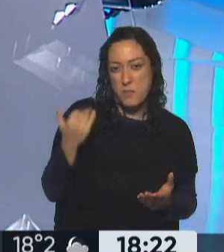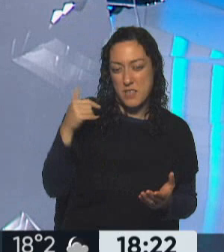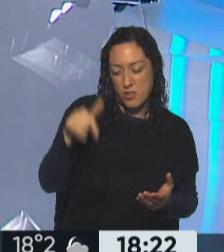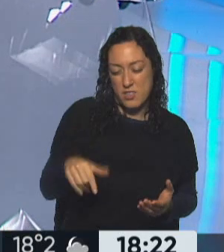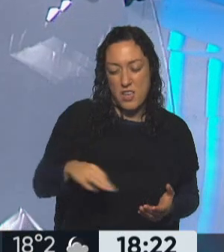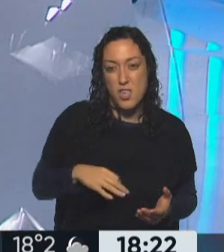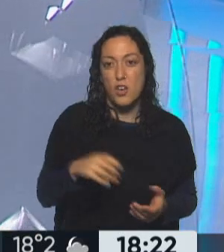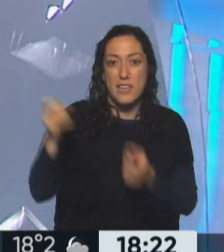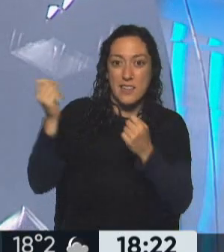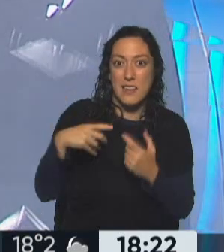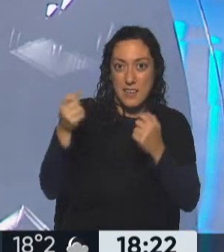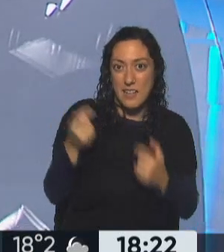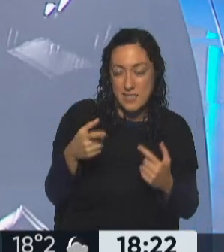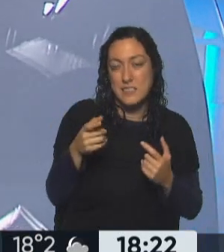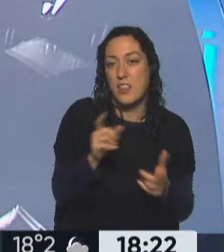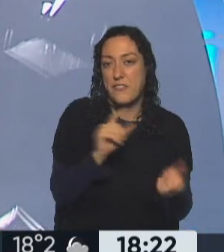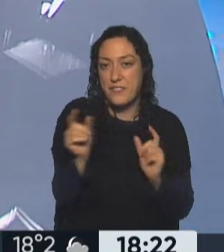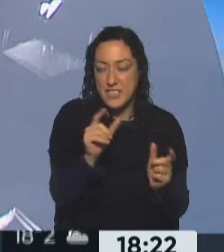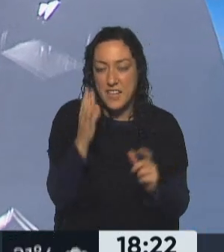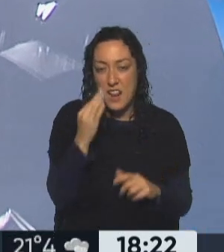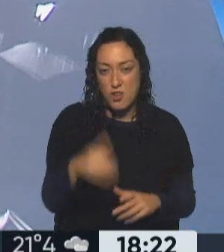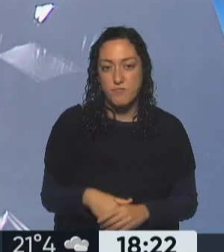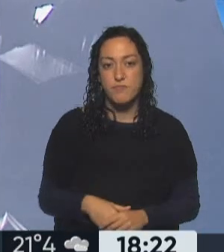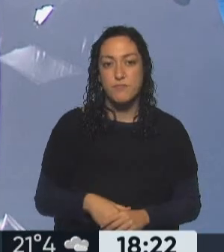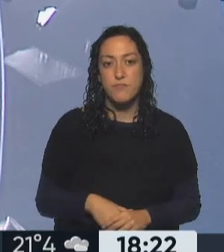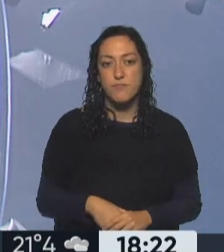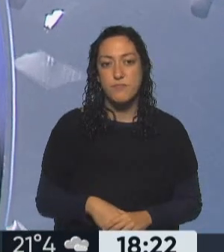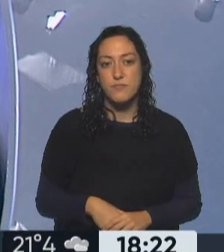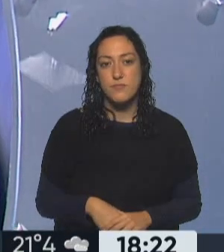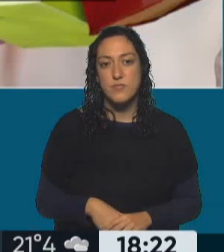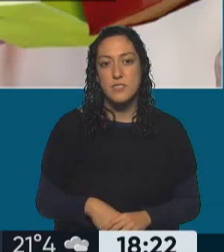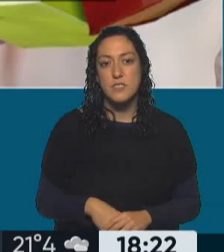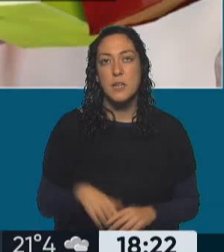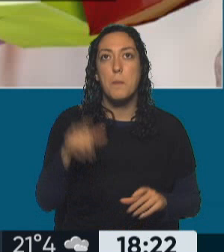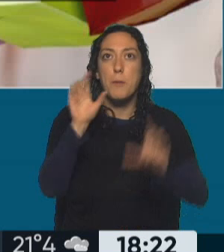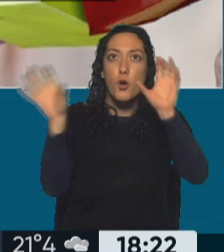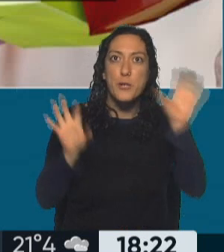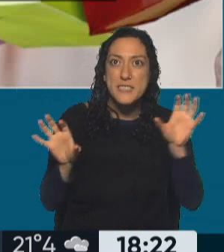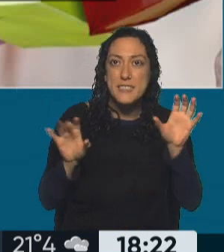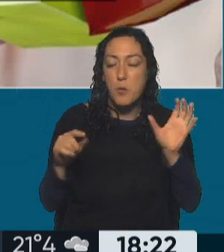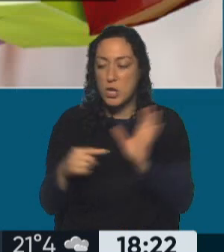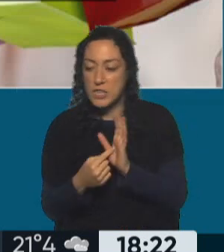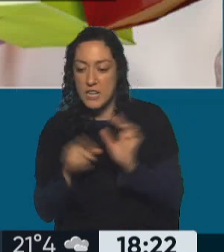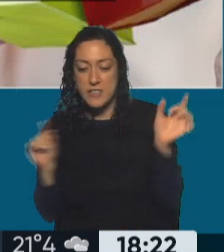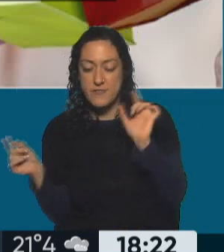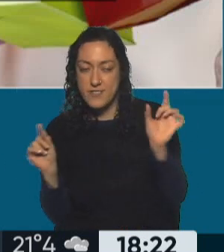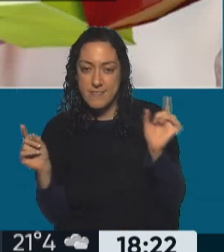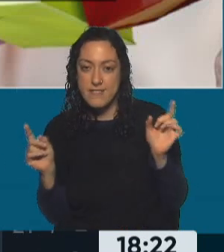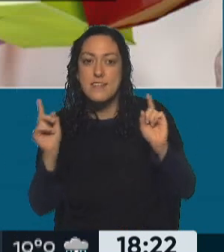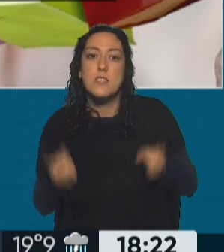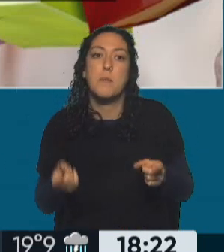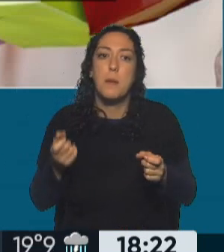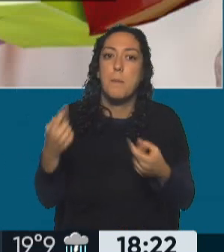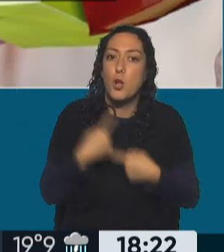ingresos en esta zona con respecto a los ingresos en el resto del país también. Algo está pasando con el tema de la oferta de los productos, sobre todo